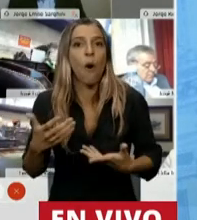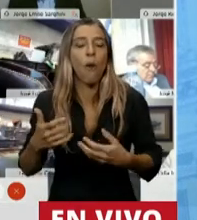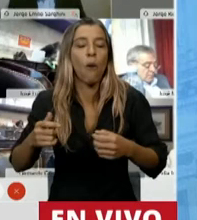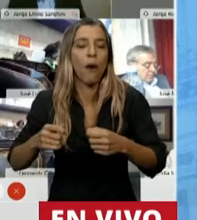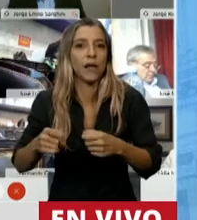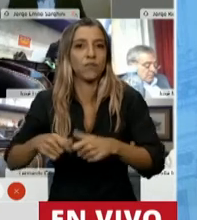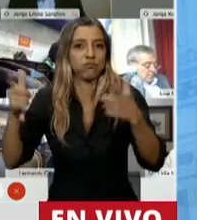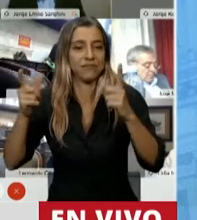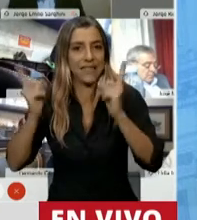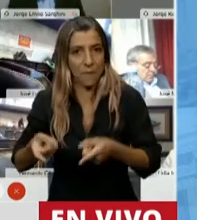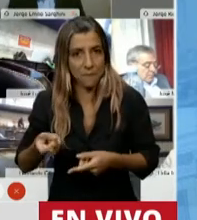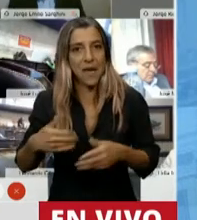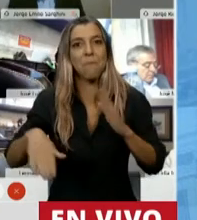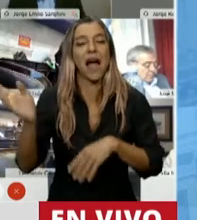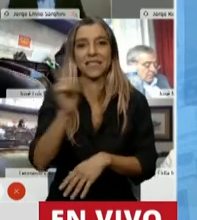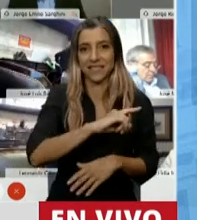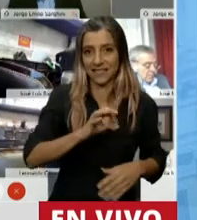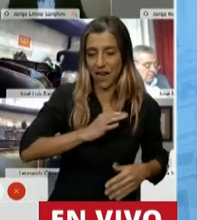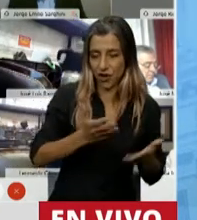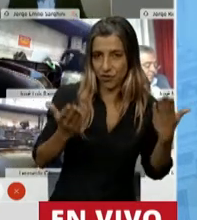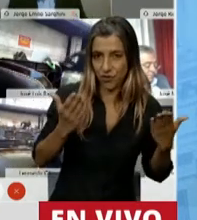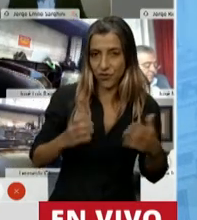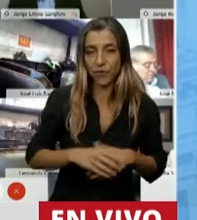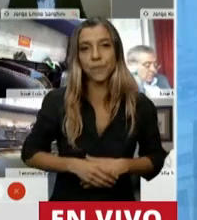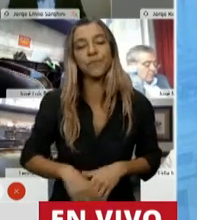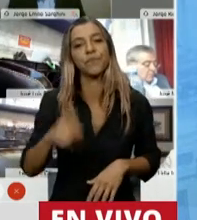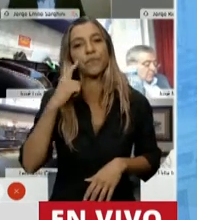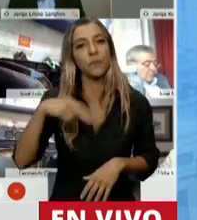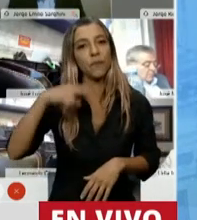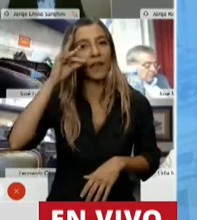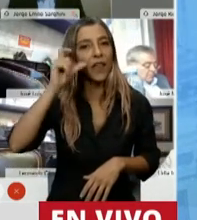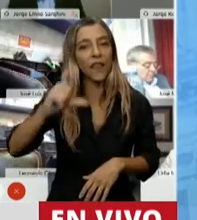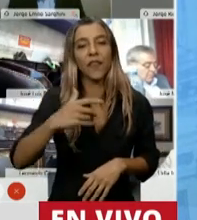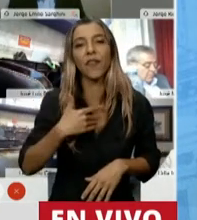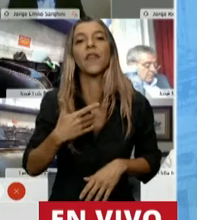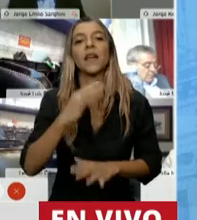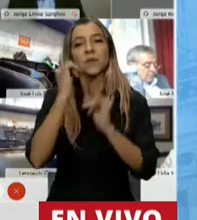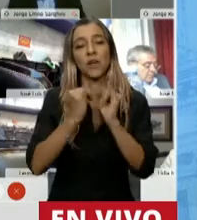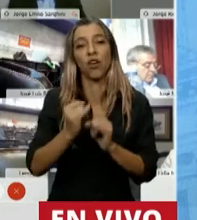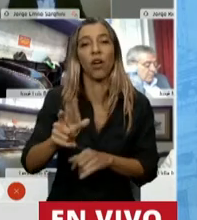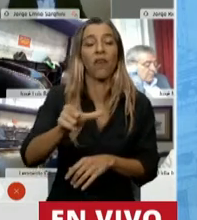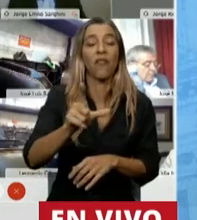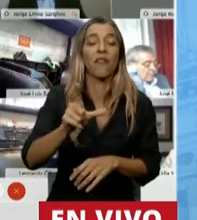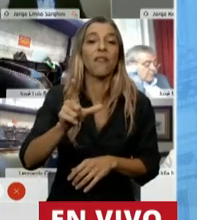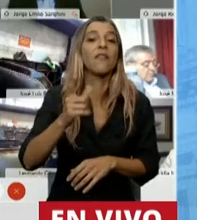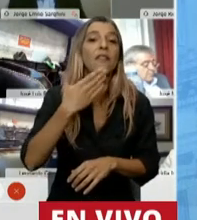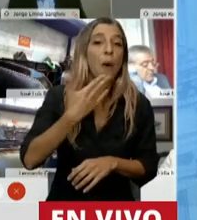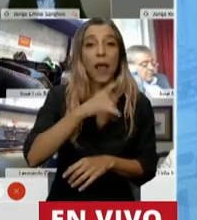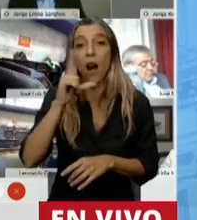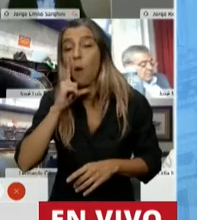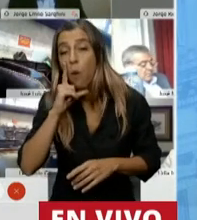largamente explicado aquí. Según el INDEC, desde abril hasta junio de este año se perdieron